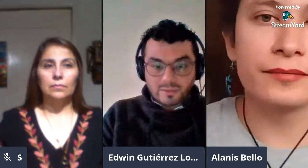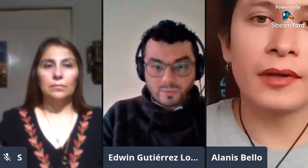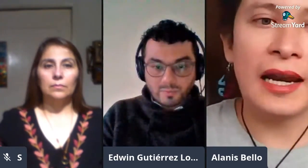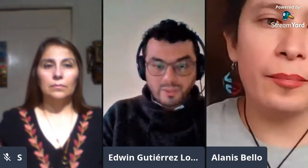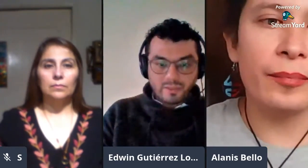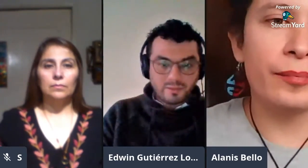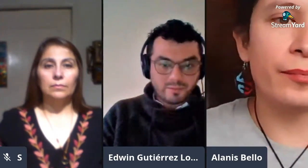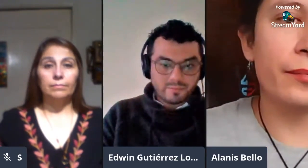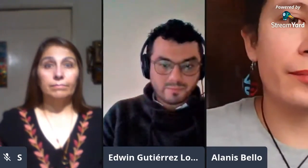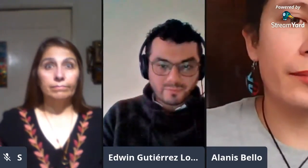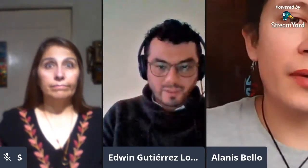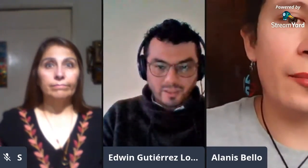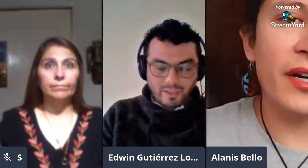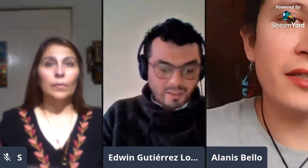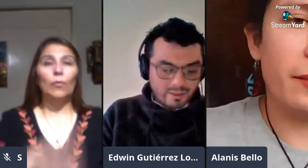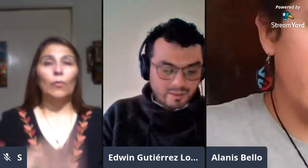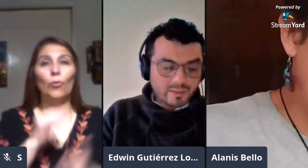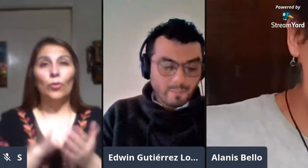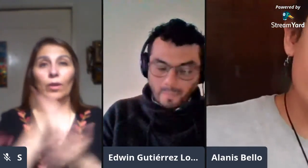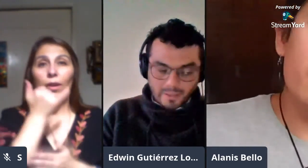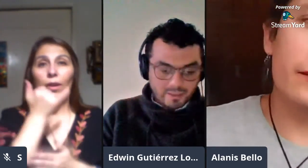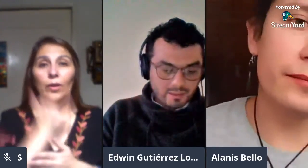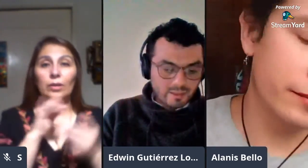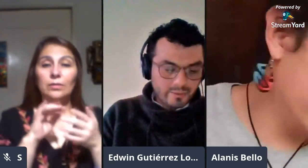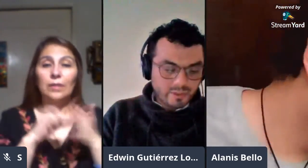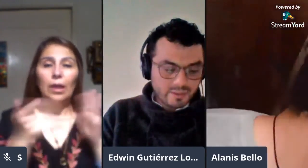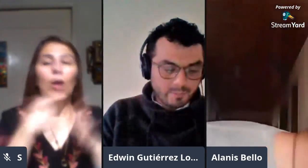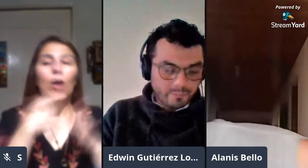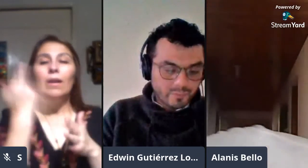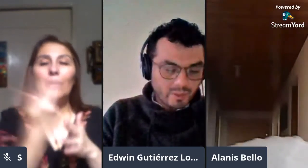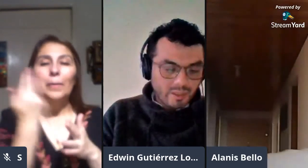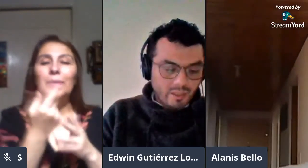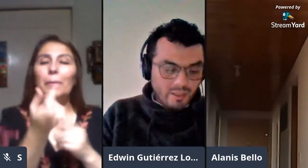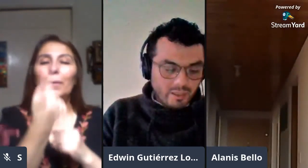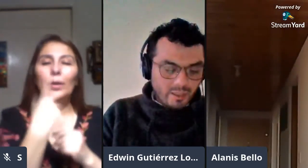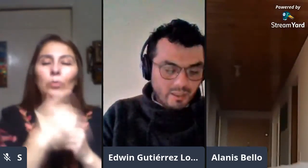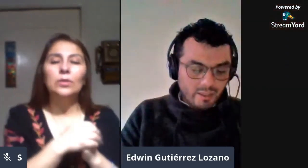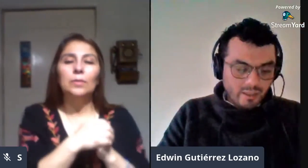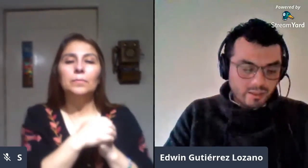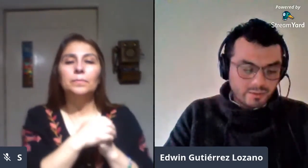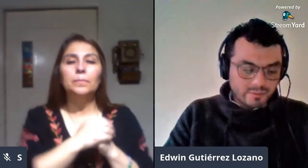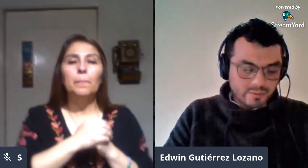Tenemos fallas nuevamente. ¿Me la puedes repetir, por favor? Claro que sí.